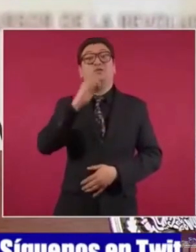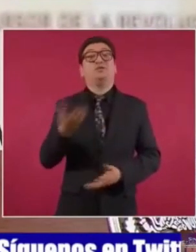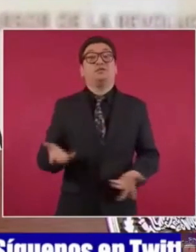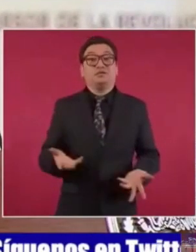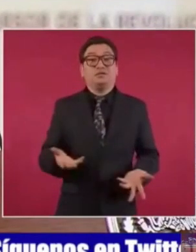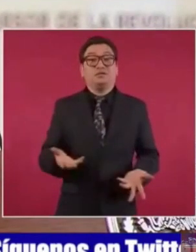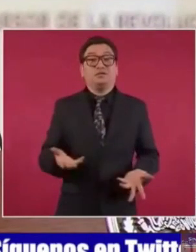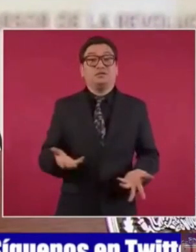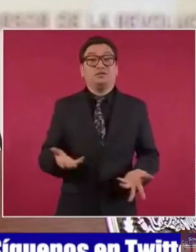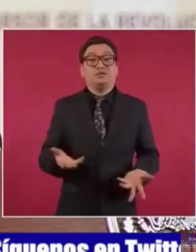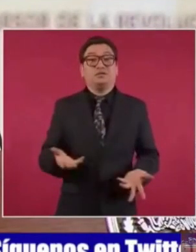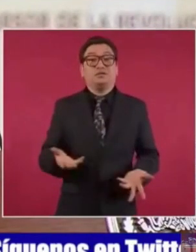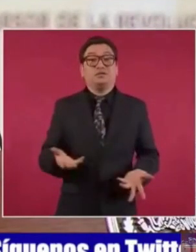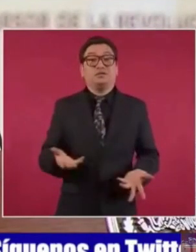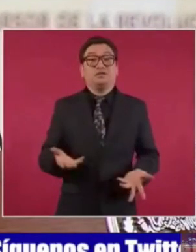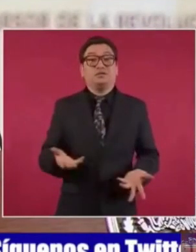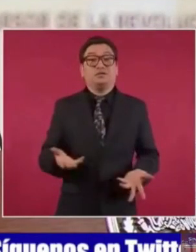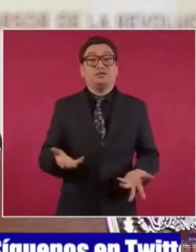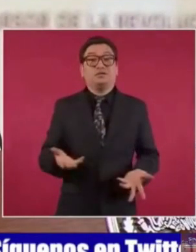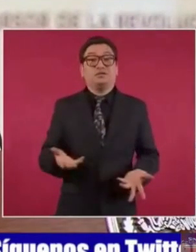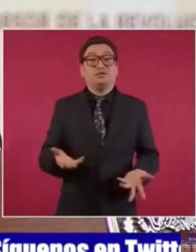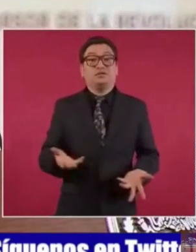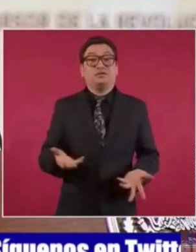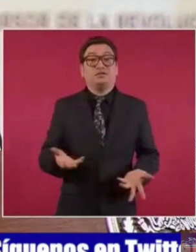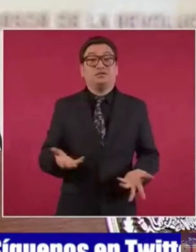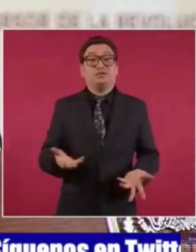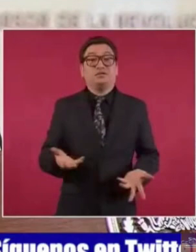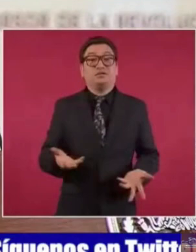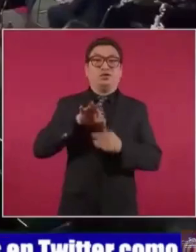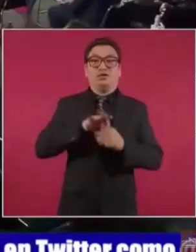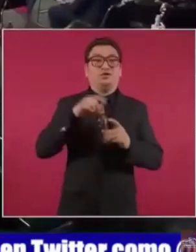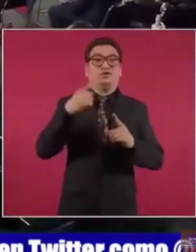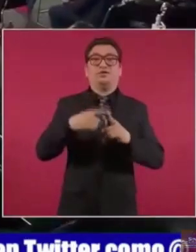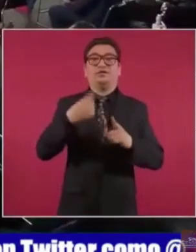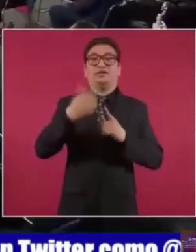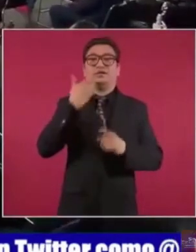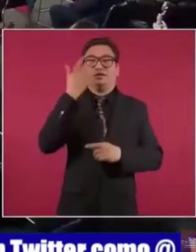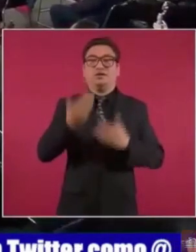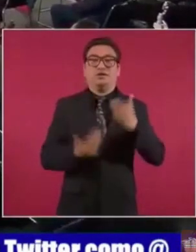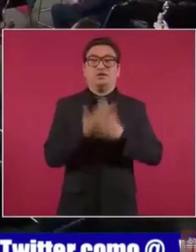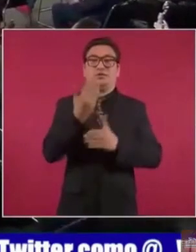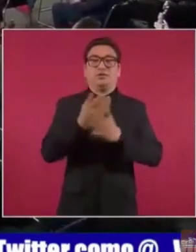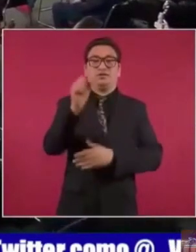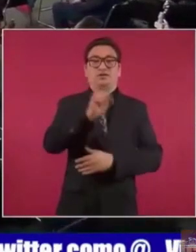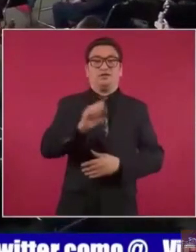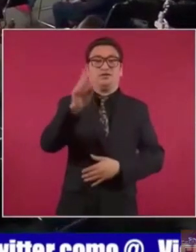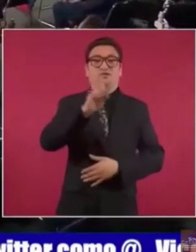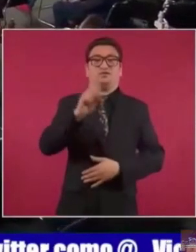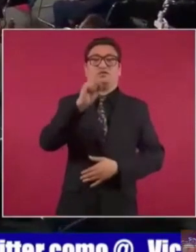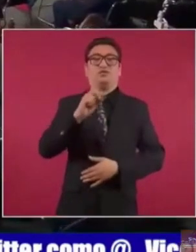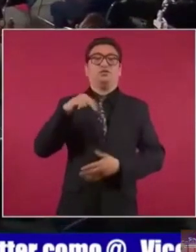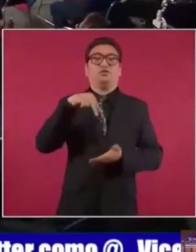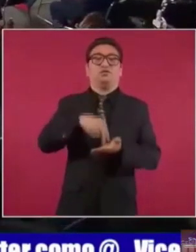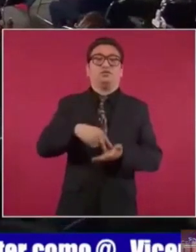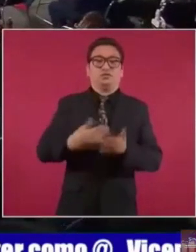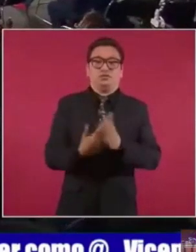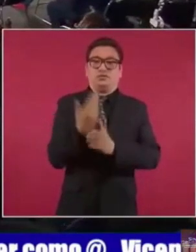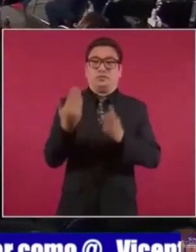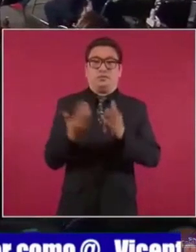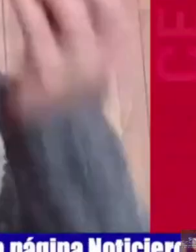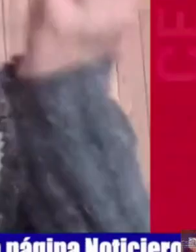que durante 30 y tantos años los neoliberales trataron de borrar. Yo personalmente se los cuento como